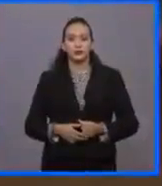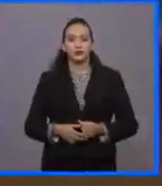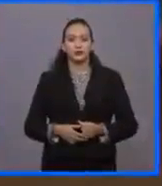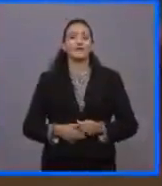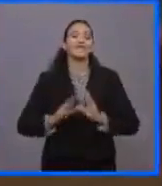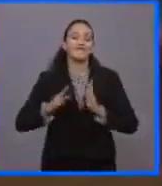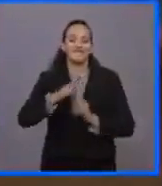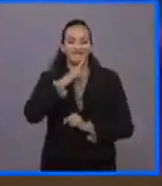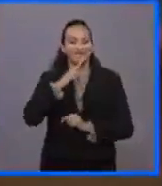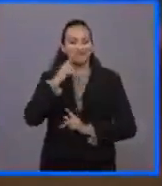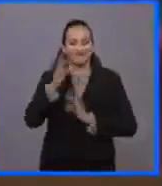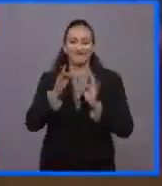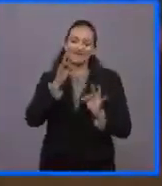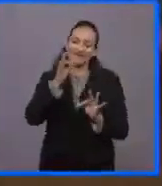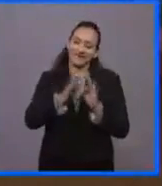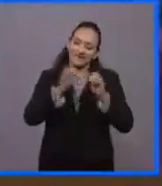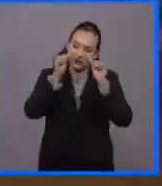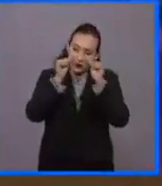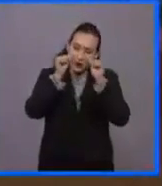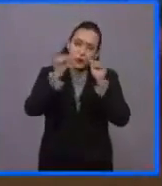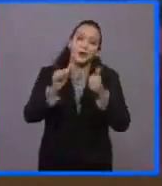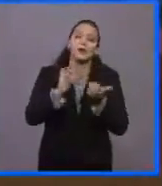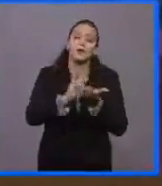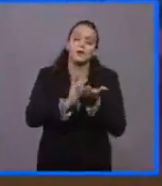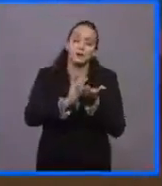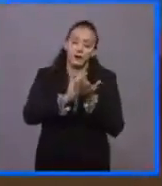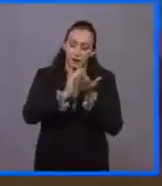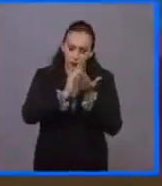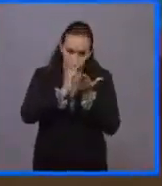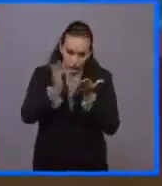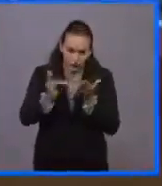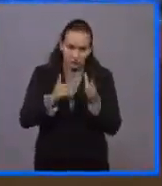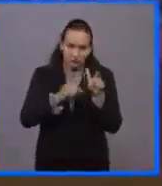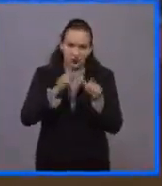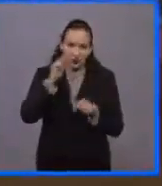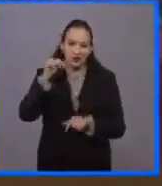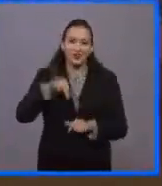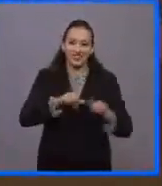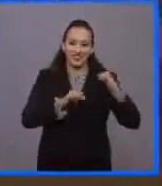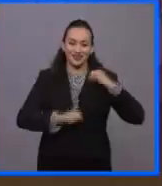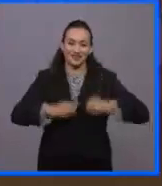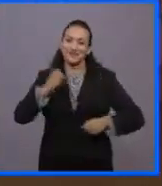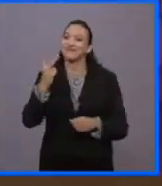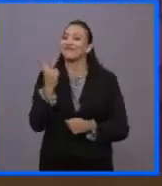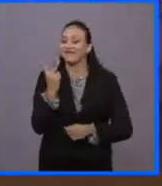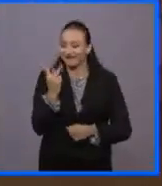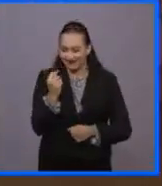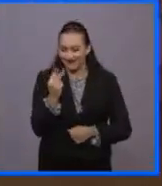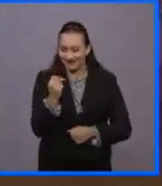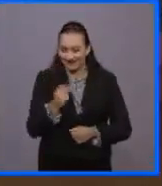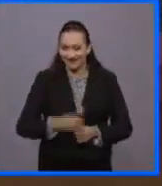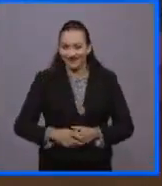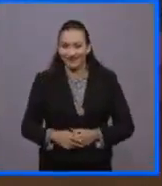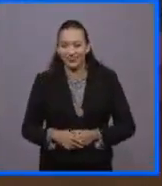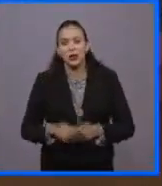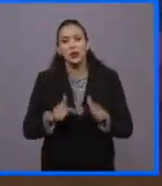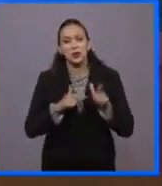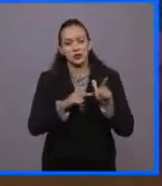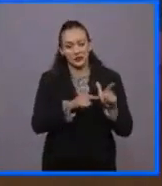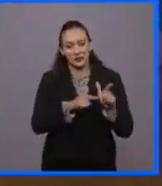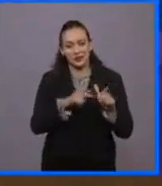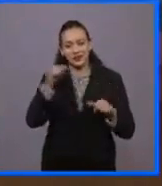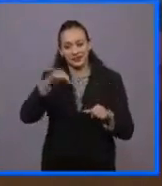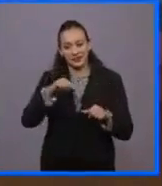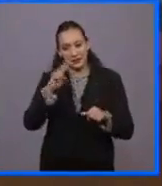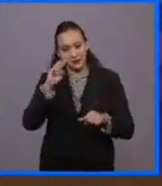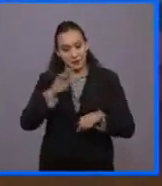Es así como llegamos al final de este espacio de noticias, como siempre agradeciendo su compañía e invitándole a mantenerse aquí en la señal del canal del Poder